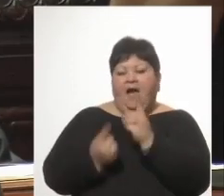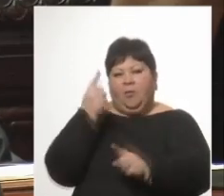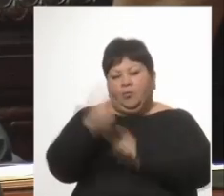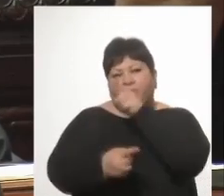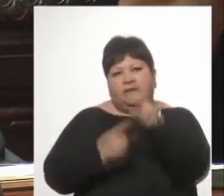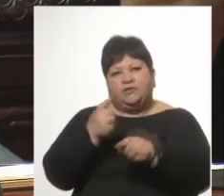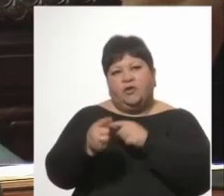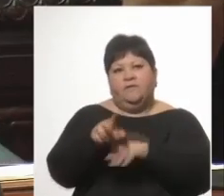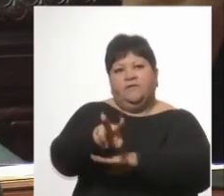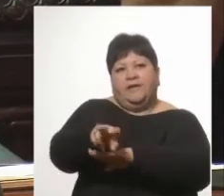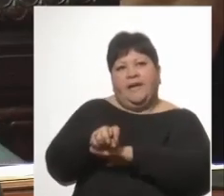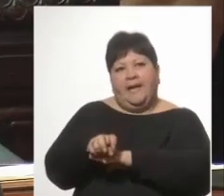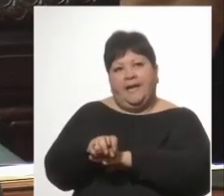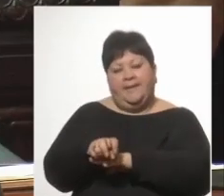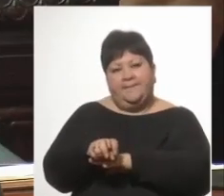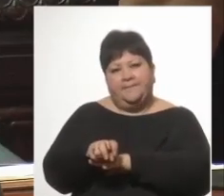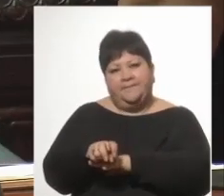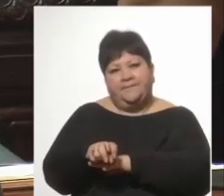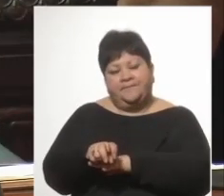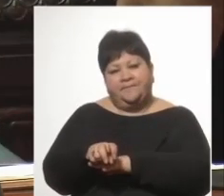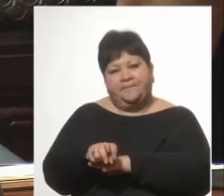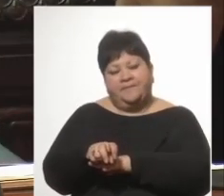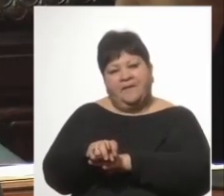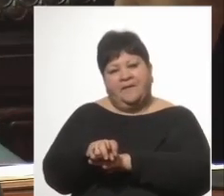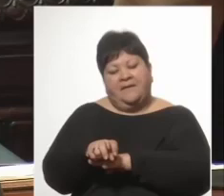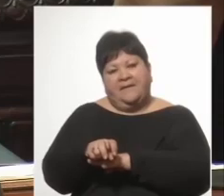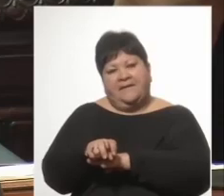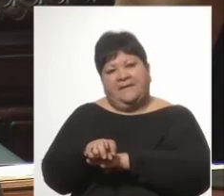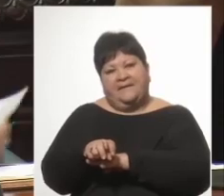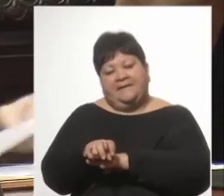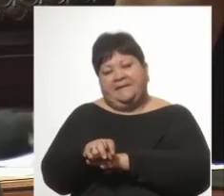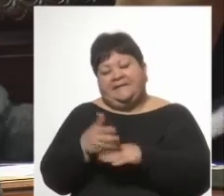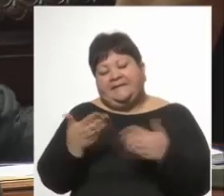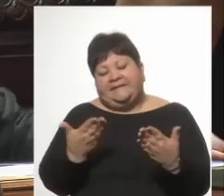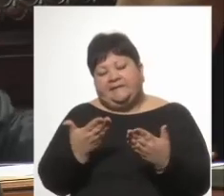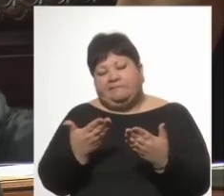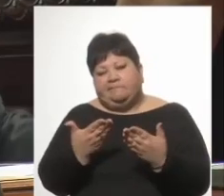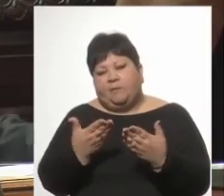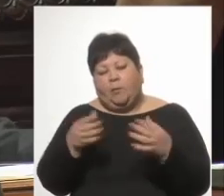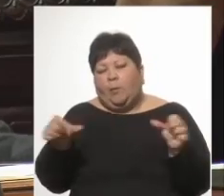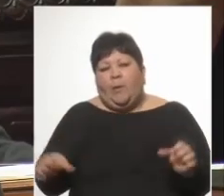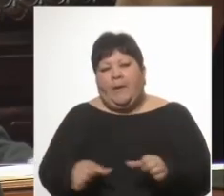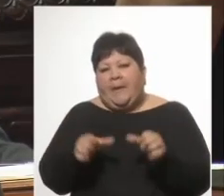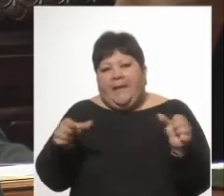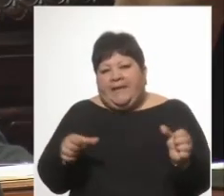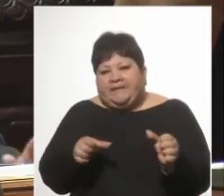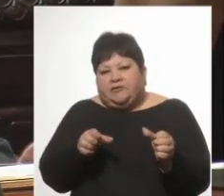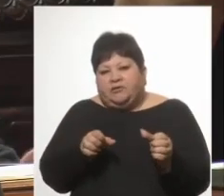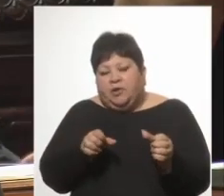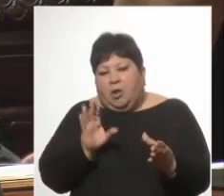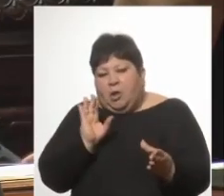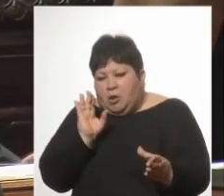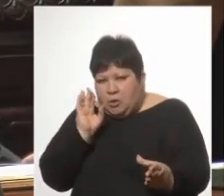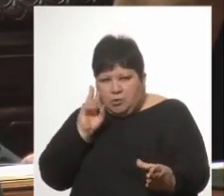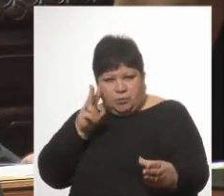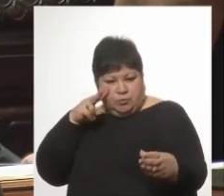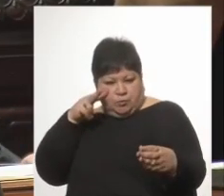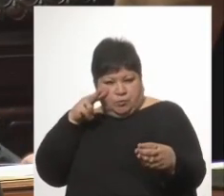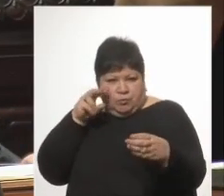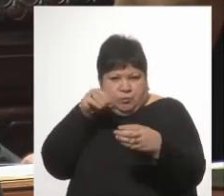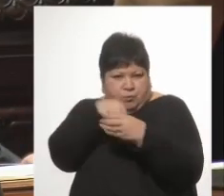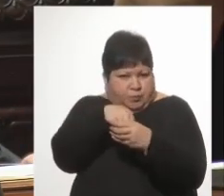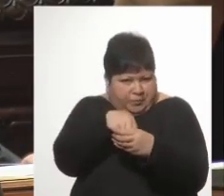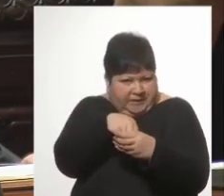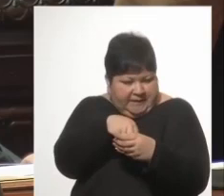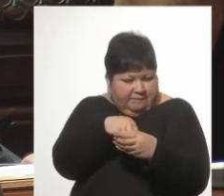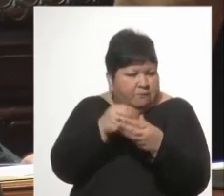del fiscal se basa en un hecho subjetivo. Yo digo que le informé al ministro en cada ocasión.